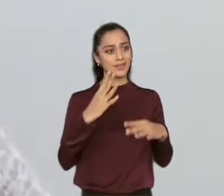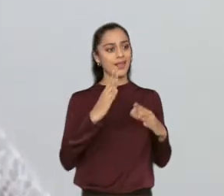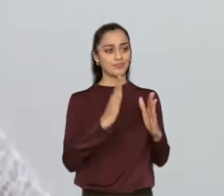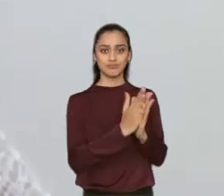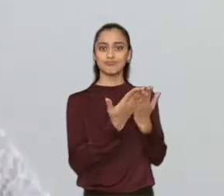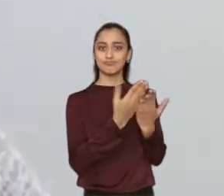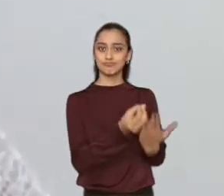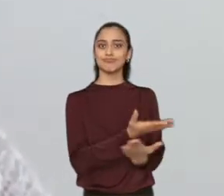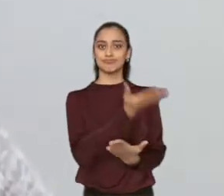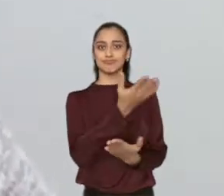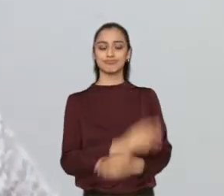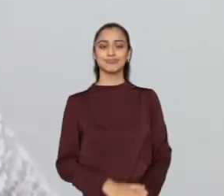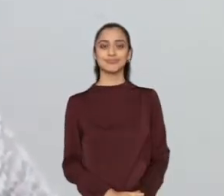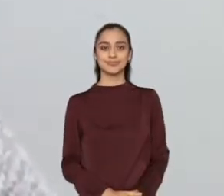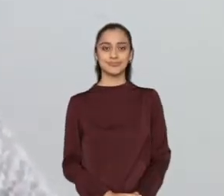libro.